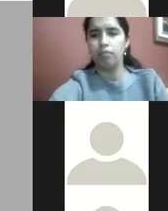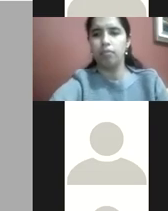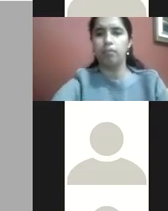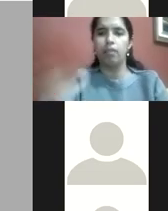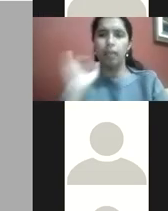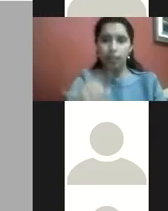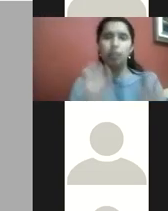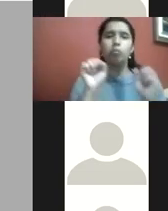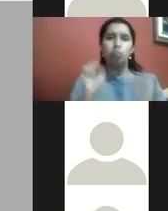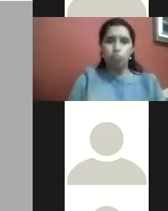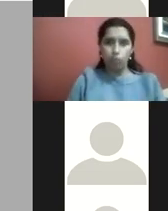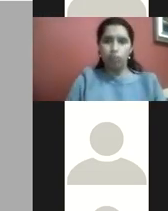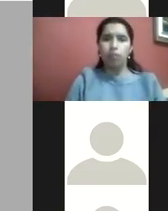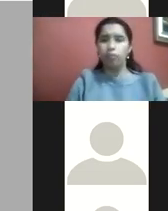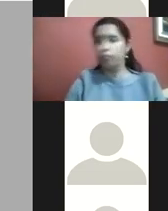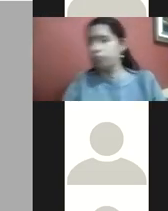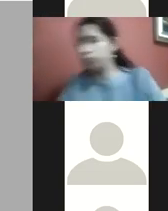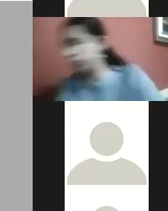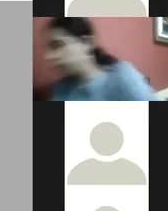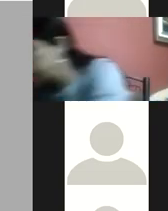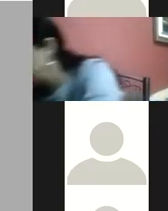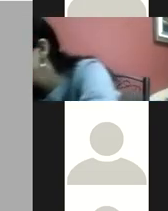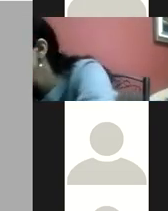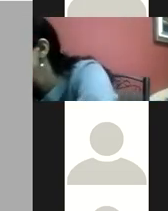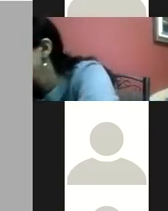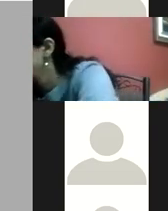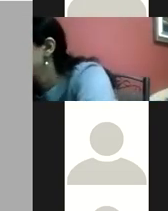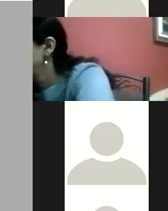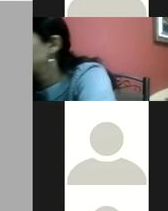cierta medida, con cierta probabilidad, que